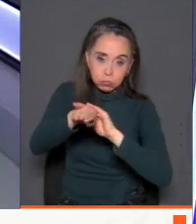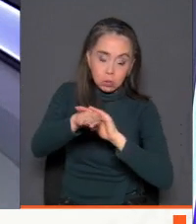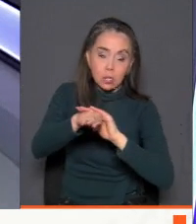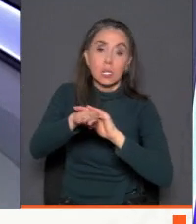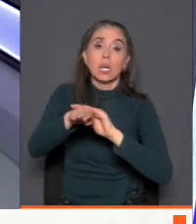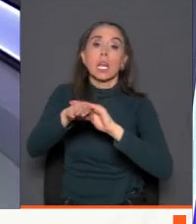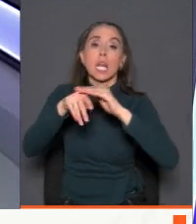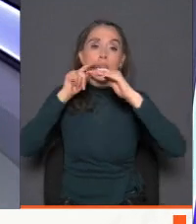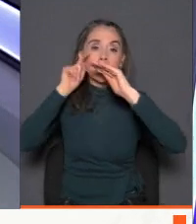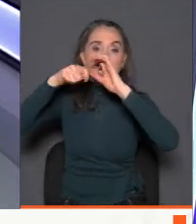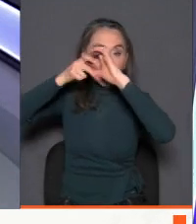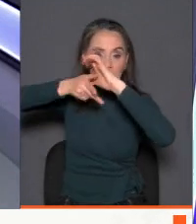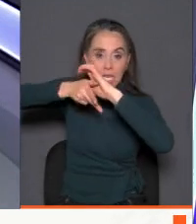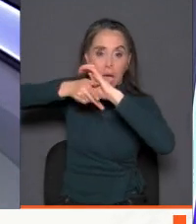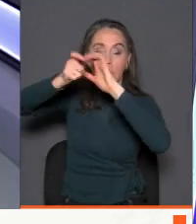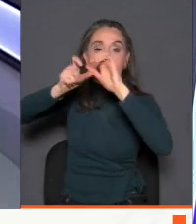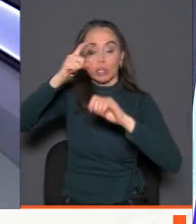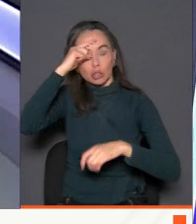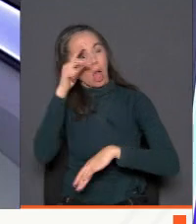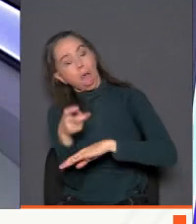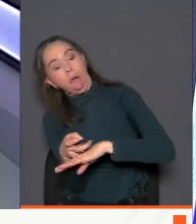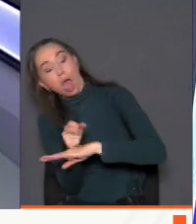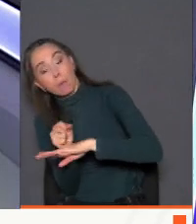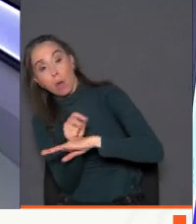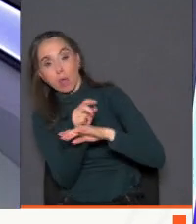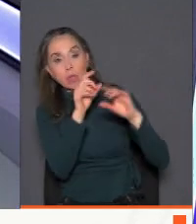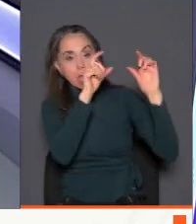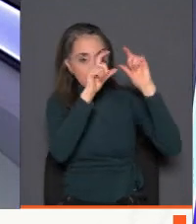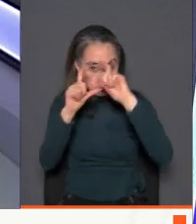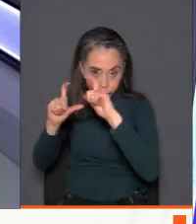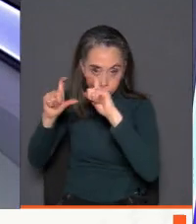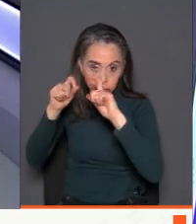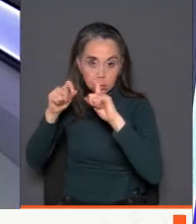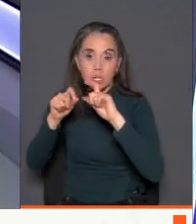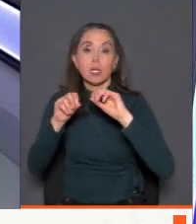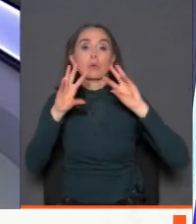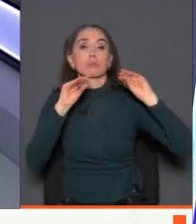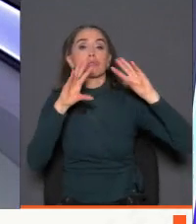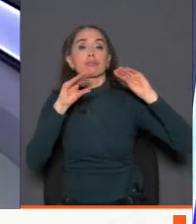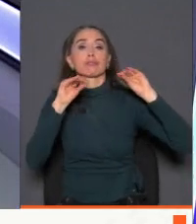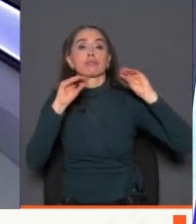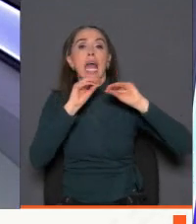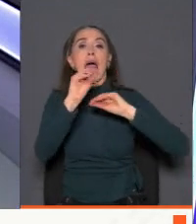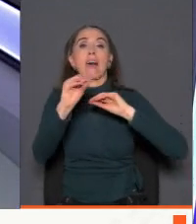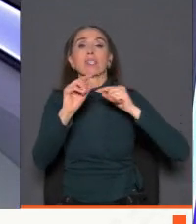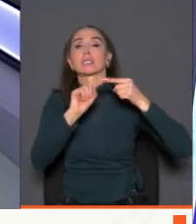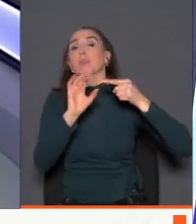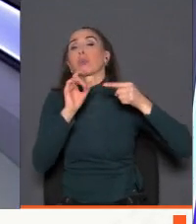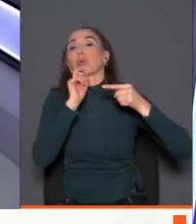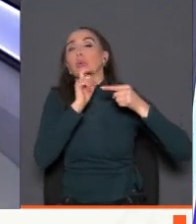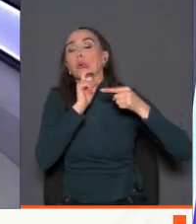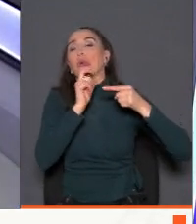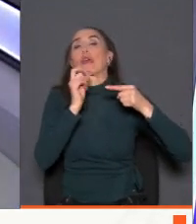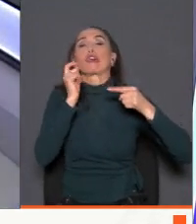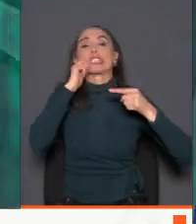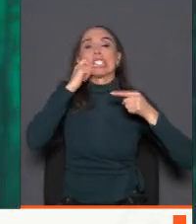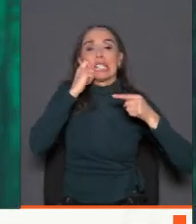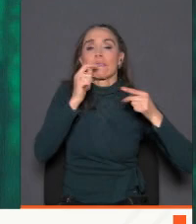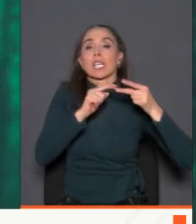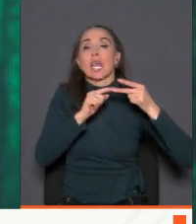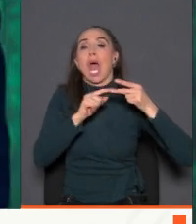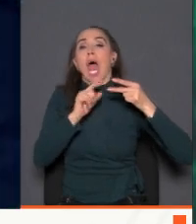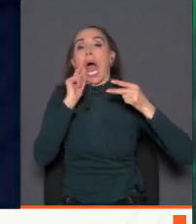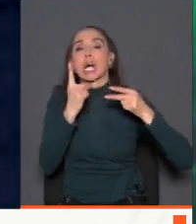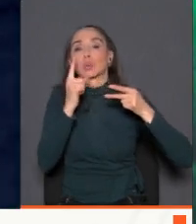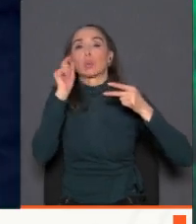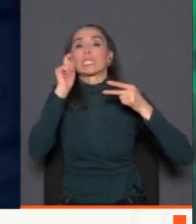esté incapacitada de movimiento y también comunicarse con luces que indican distintas informaciones. ¿Qué te parece? Tecnología de punta asociada en